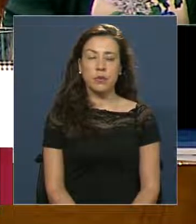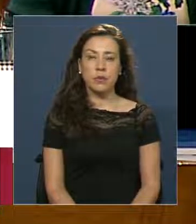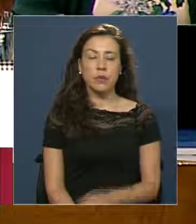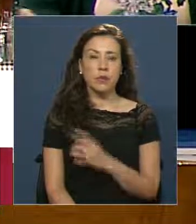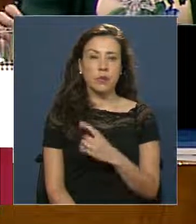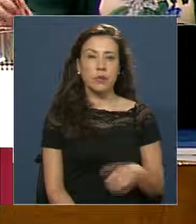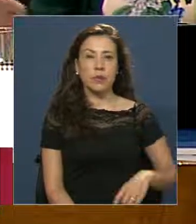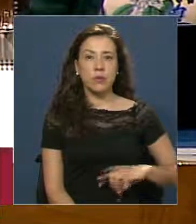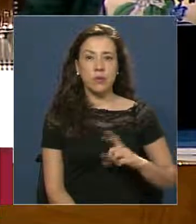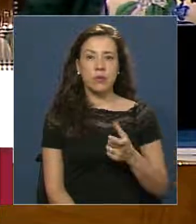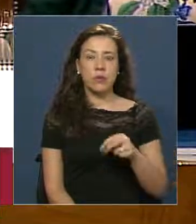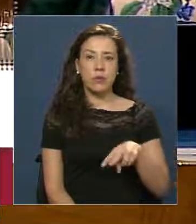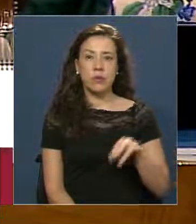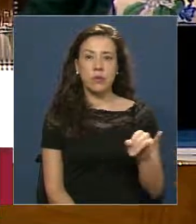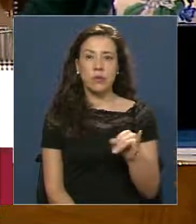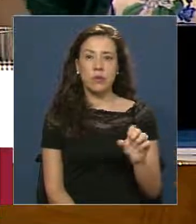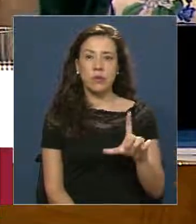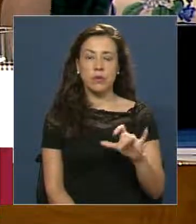Diputado González, don Rodrigo.